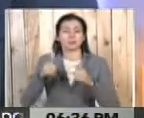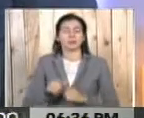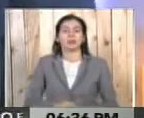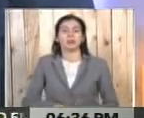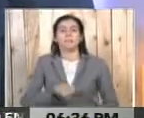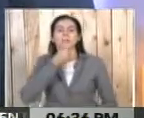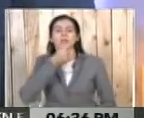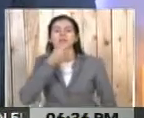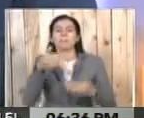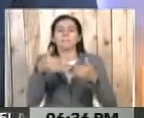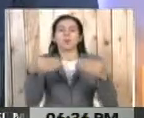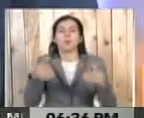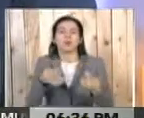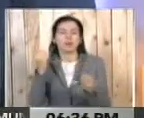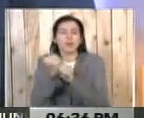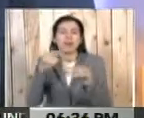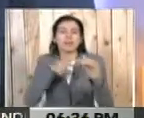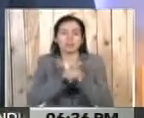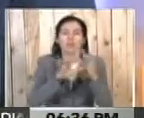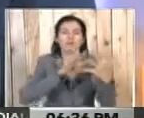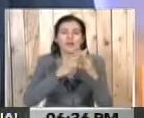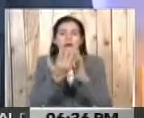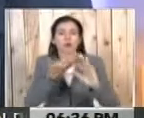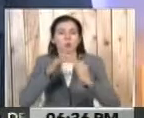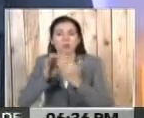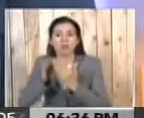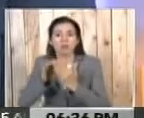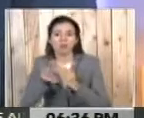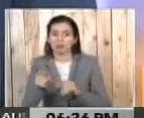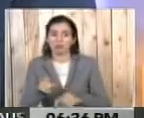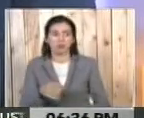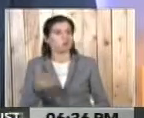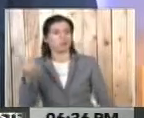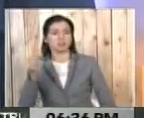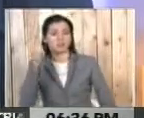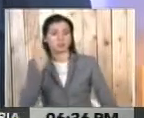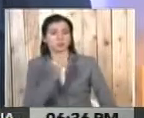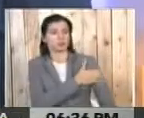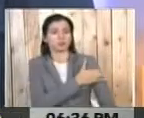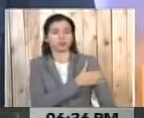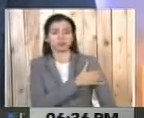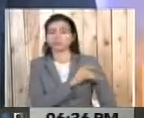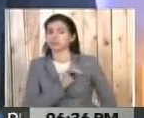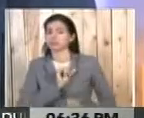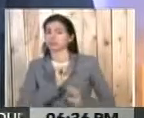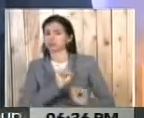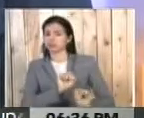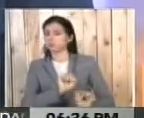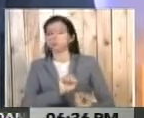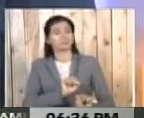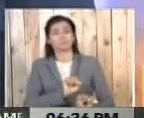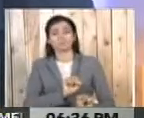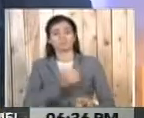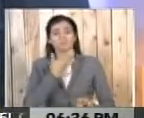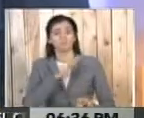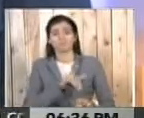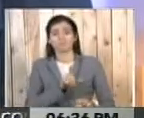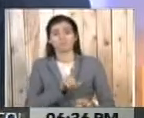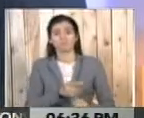popular, que está en los barrios, que está en las comunidades de Venezuela, ellos los descalifican, los han descalificado estos 15 años. No dudo que